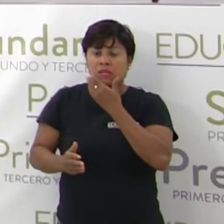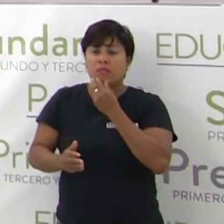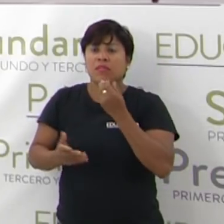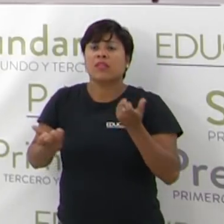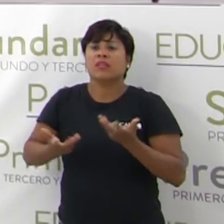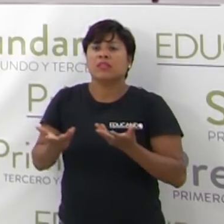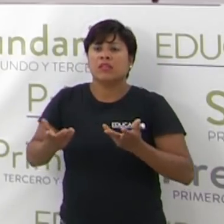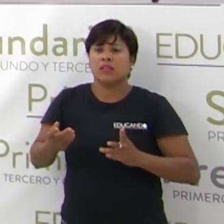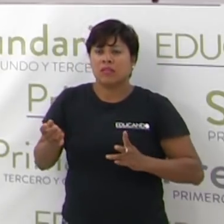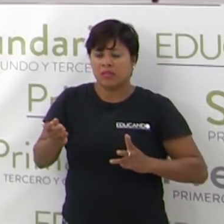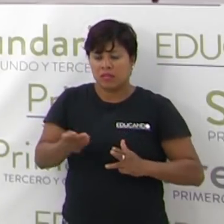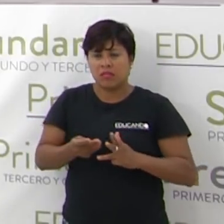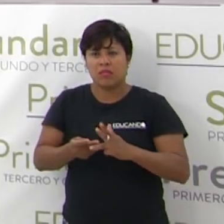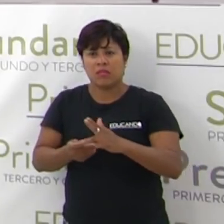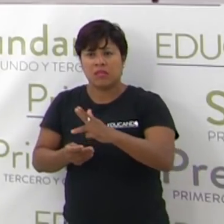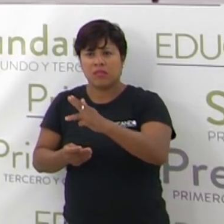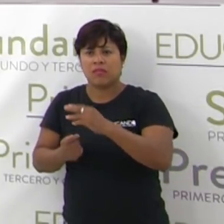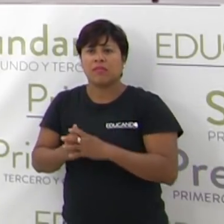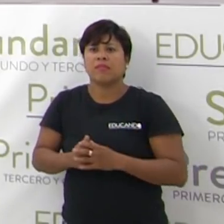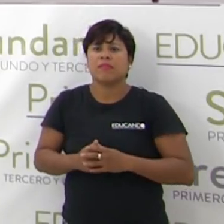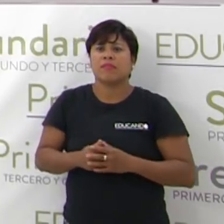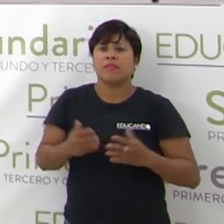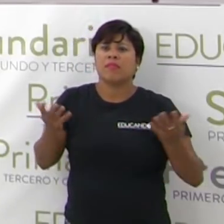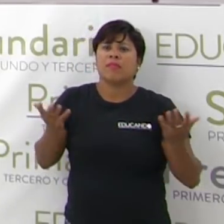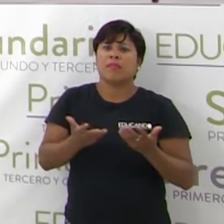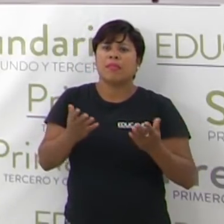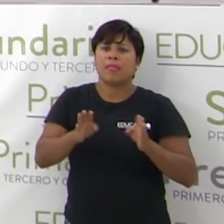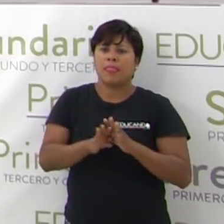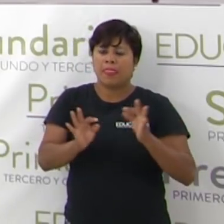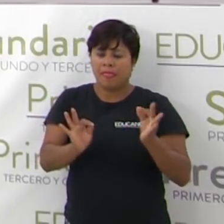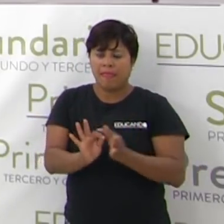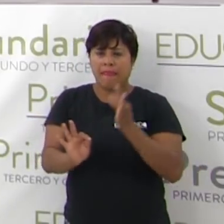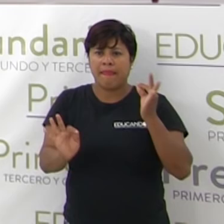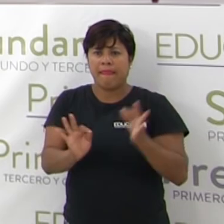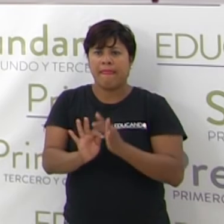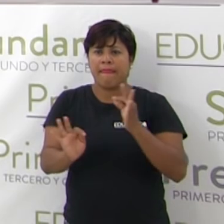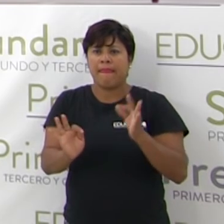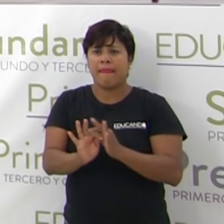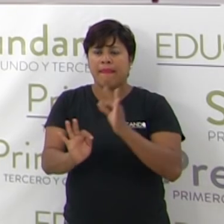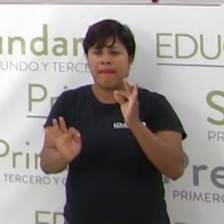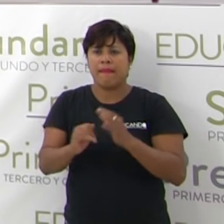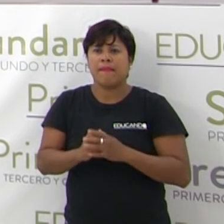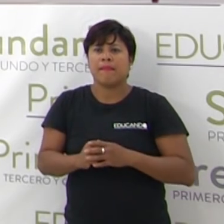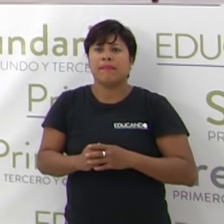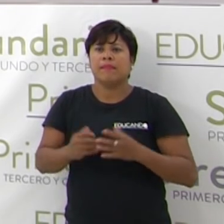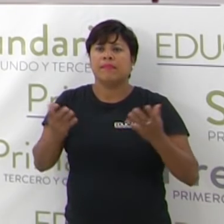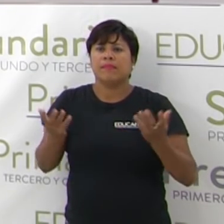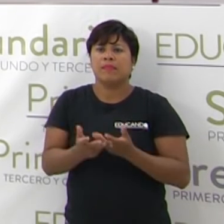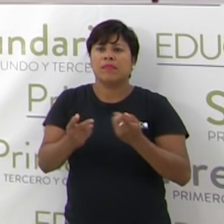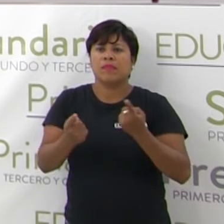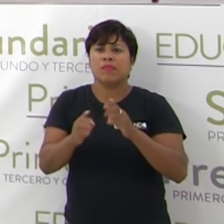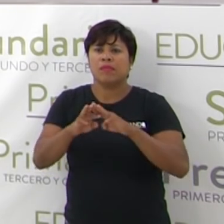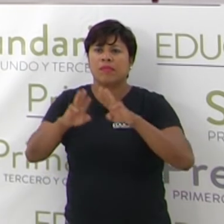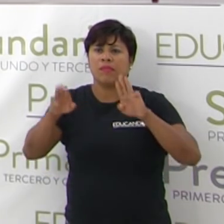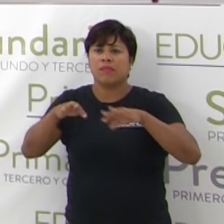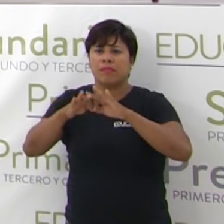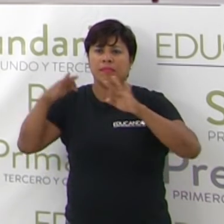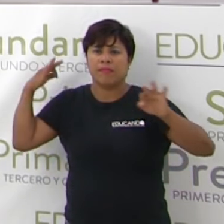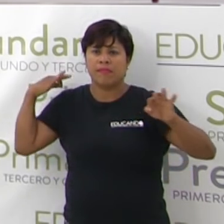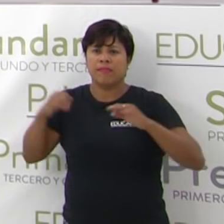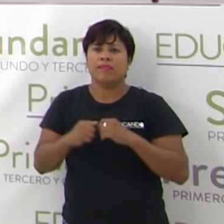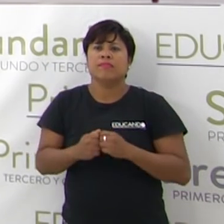hacían? Hacían como que cortaban, hacían como que cosían y hacían como que